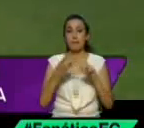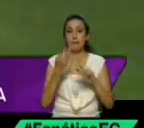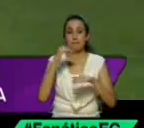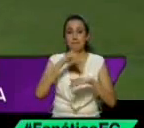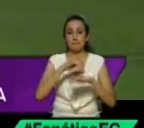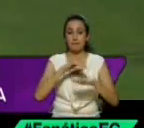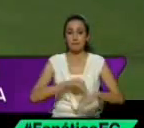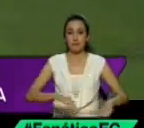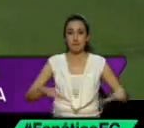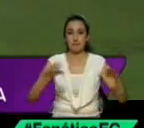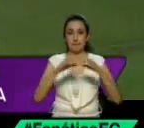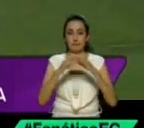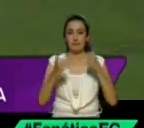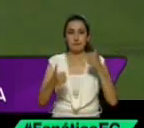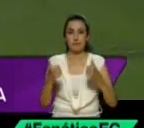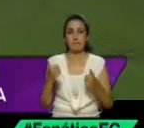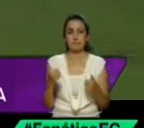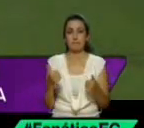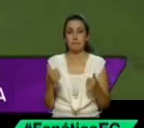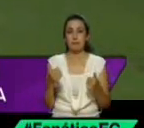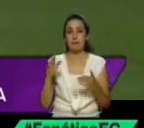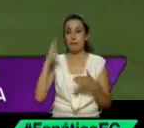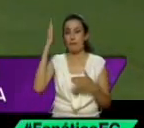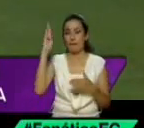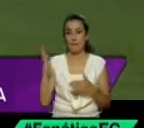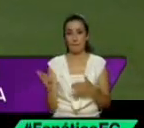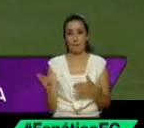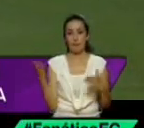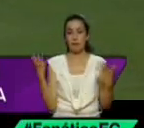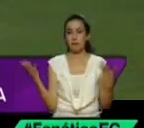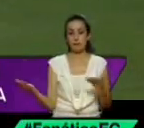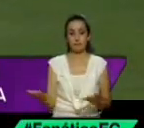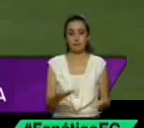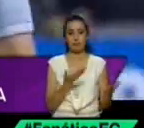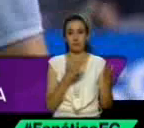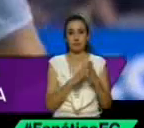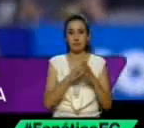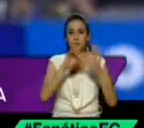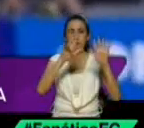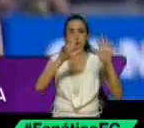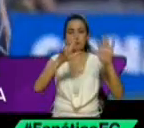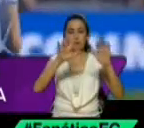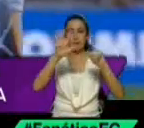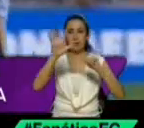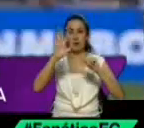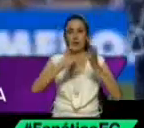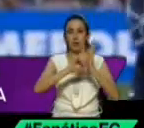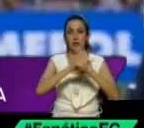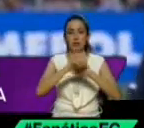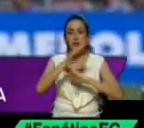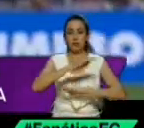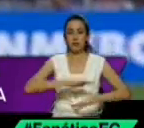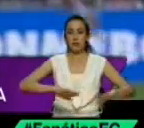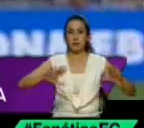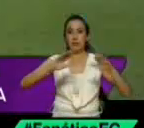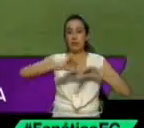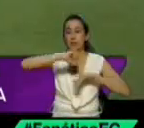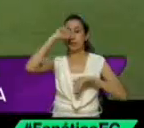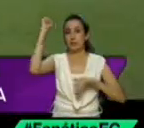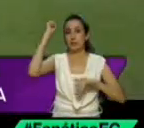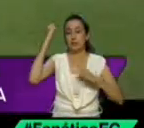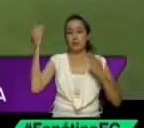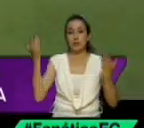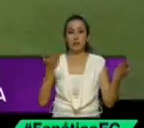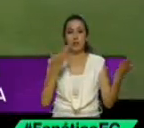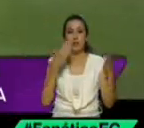donde el conjunto brasileño consigue a los 85 minutos el gol por intermedio